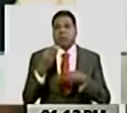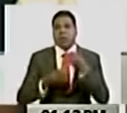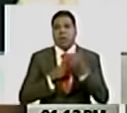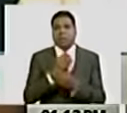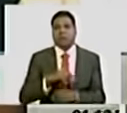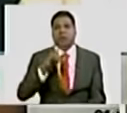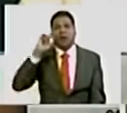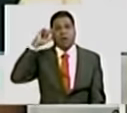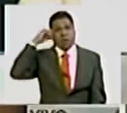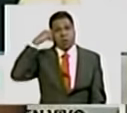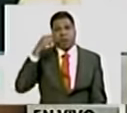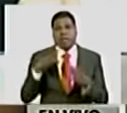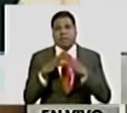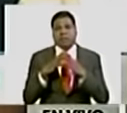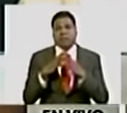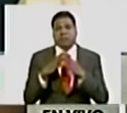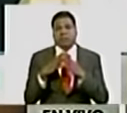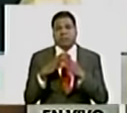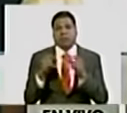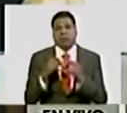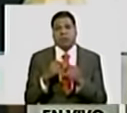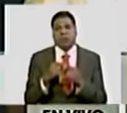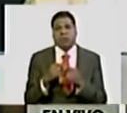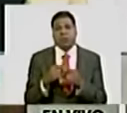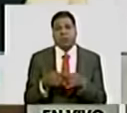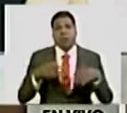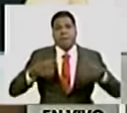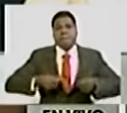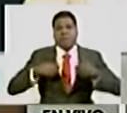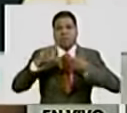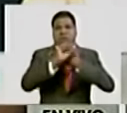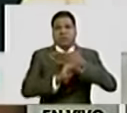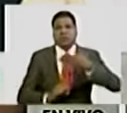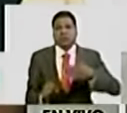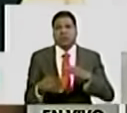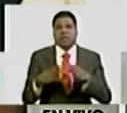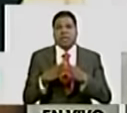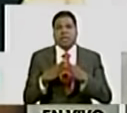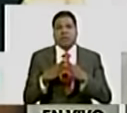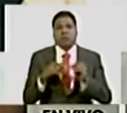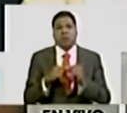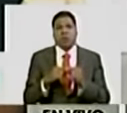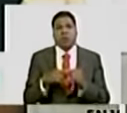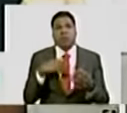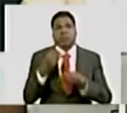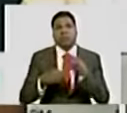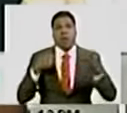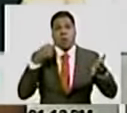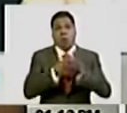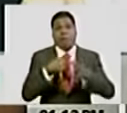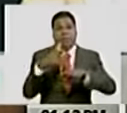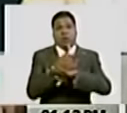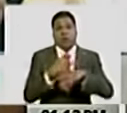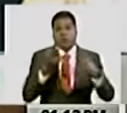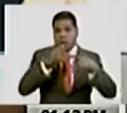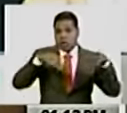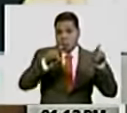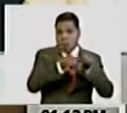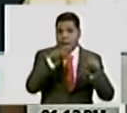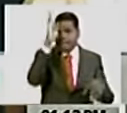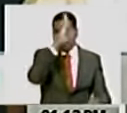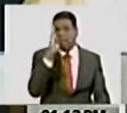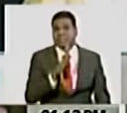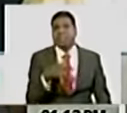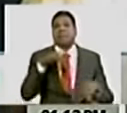aires golpistas llegaron a Mercosur con un gobierno de facto, producto también de un golpe de Estado en Brasil. Y esos mismos